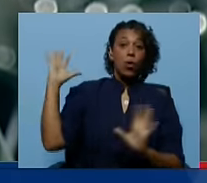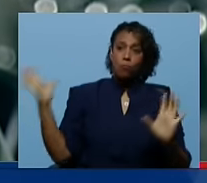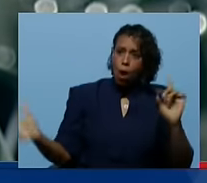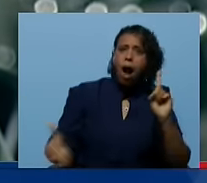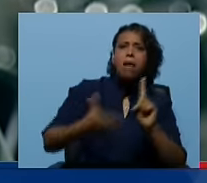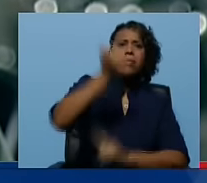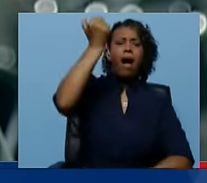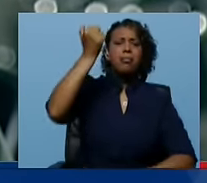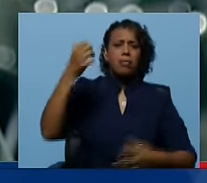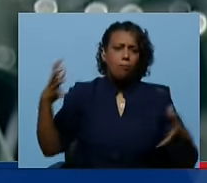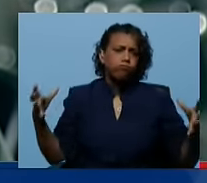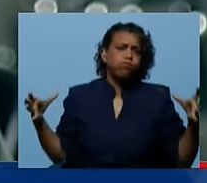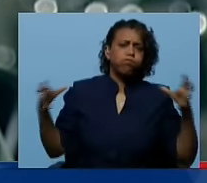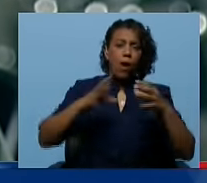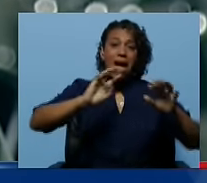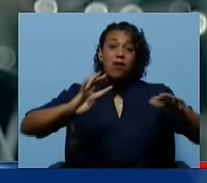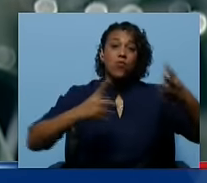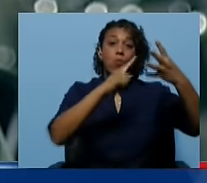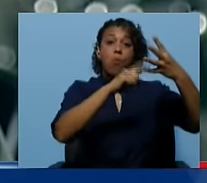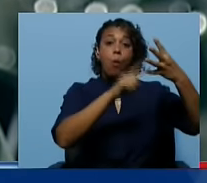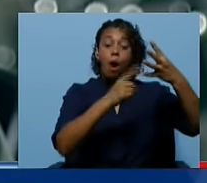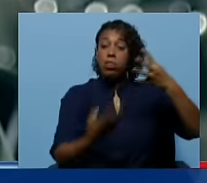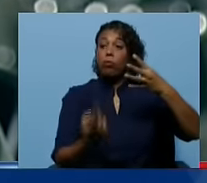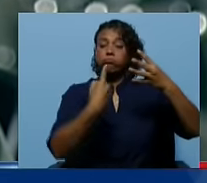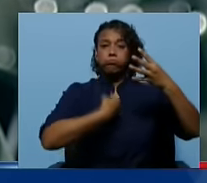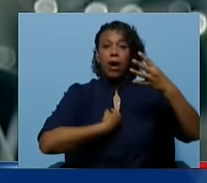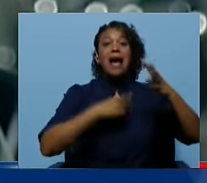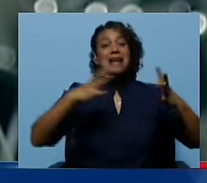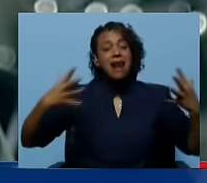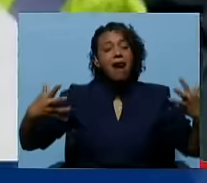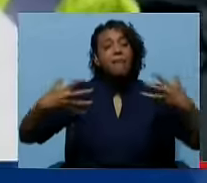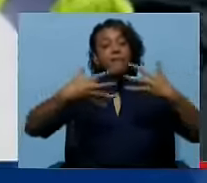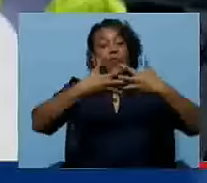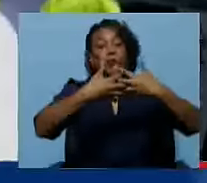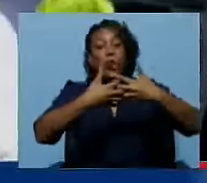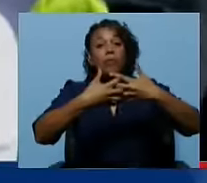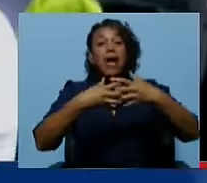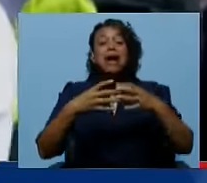alcanzando ese cuarto lineamiento estratégico que usted dio, que es la fusión